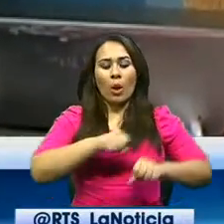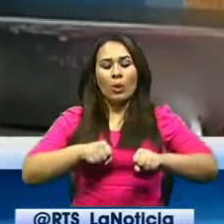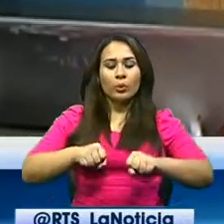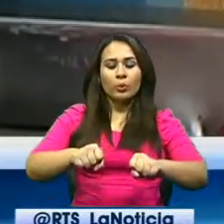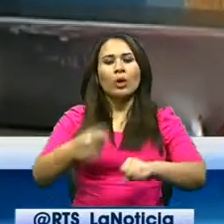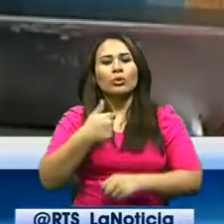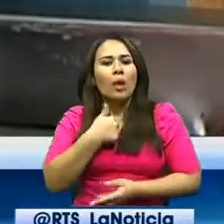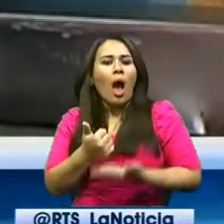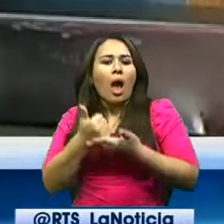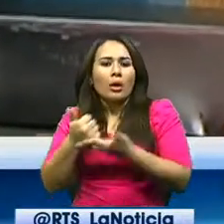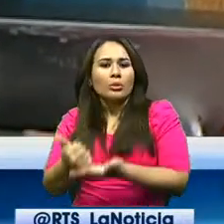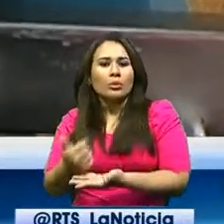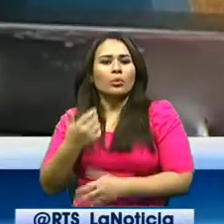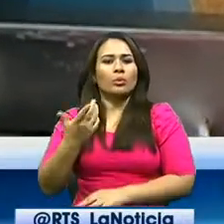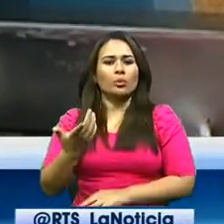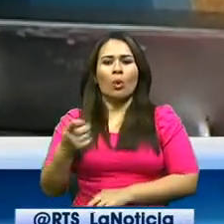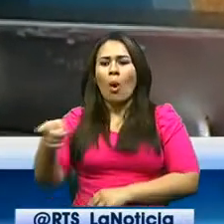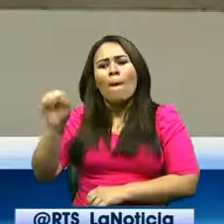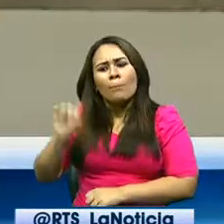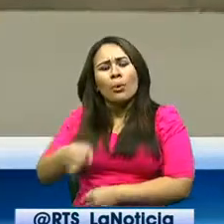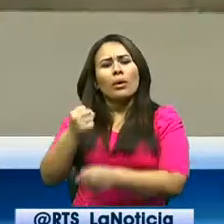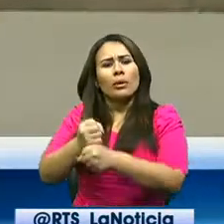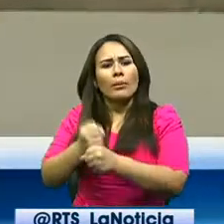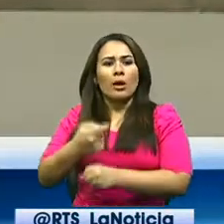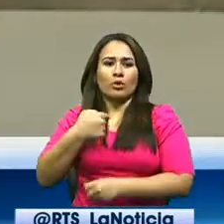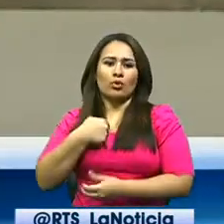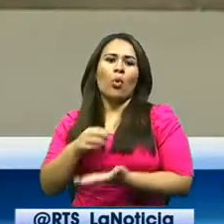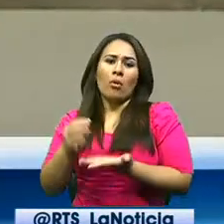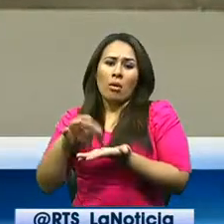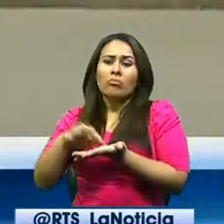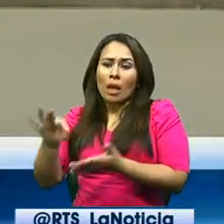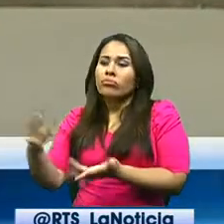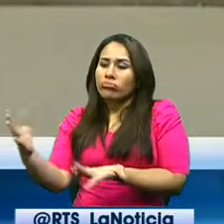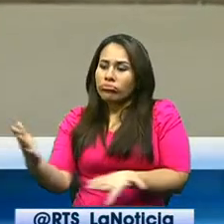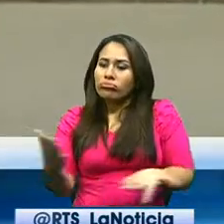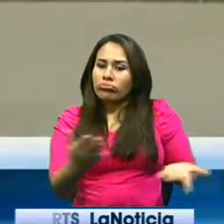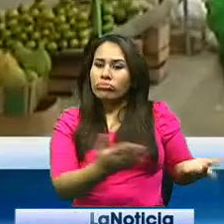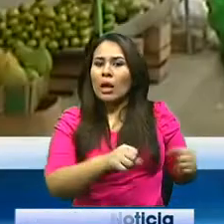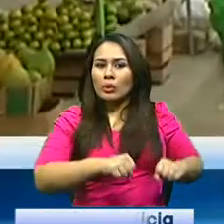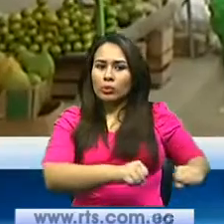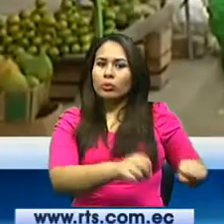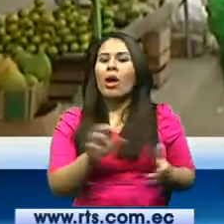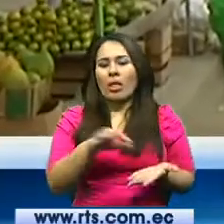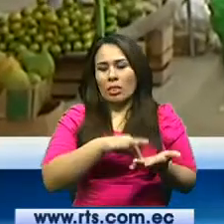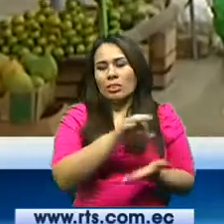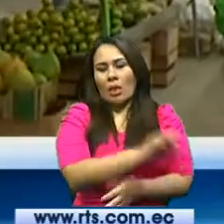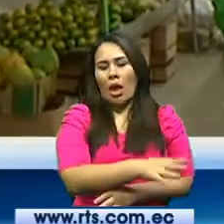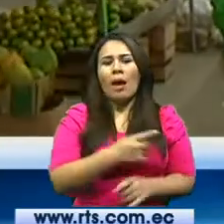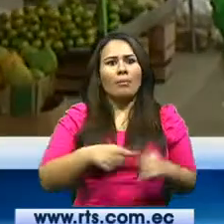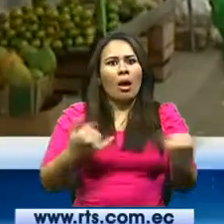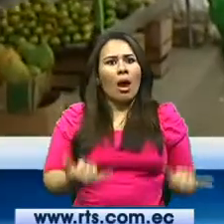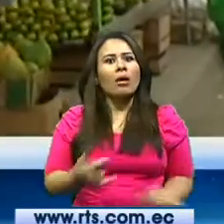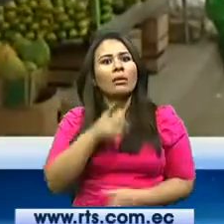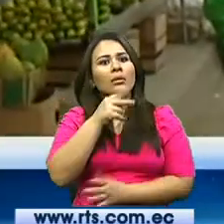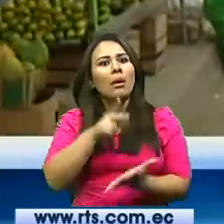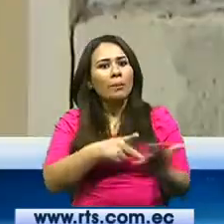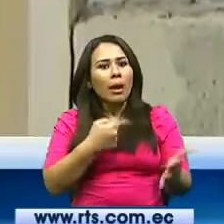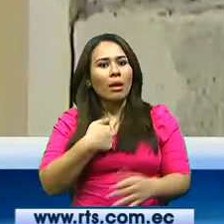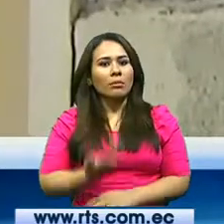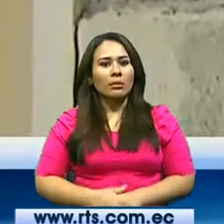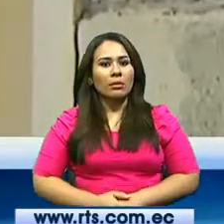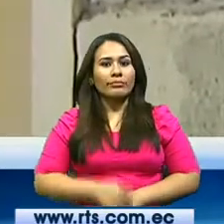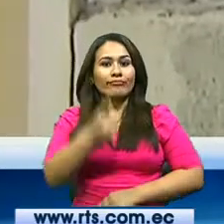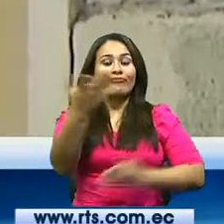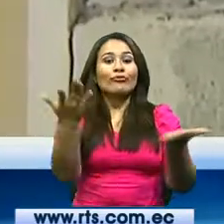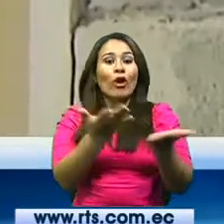yo le doy una ayuda a ella para que ellas puedan trabajar. Eso ocurrió en la manzana A2 en Socio Vivienda 1, en el noroeste de Guayaquil, donde se